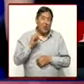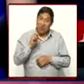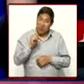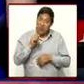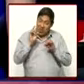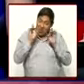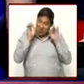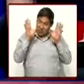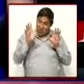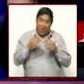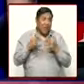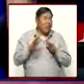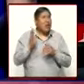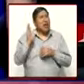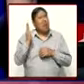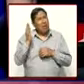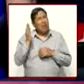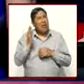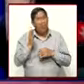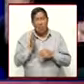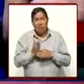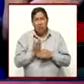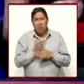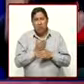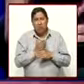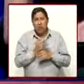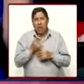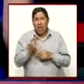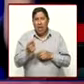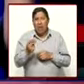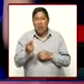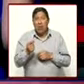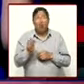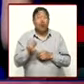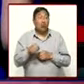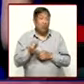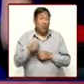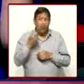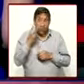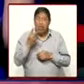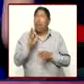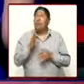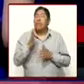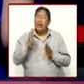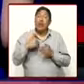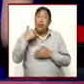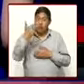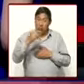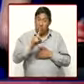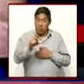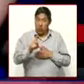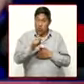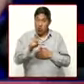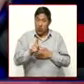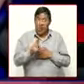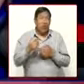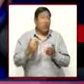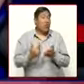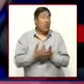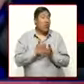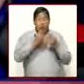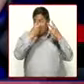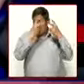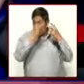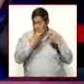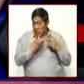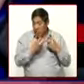es impresionante. Al parecer también la recuperación es mucho más rápida, Miriam. Es lo que estamos viendo. El próximo lunes va a tener una nueva